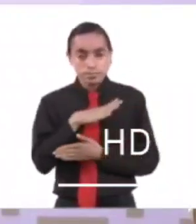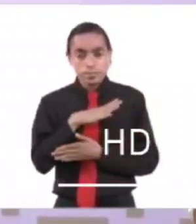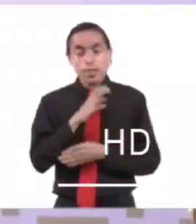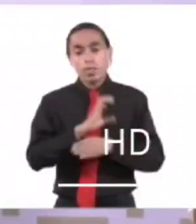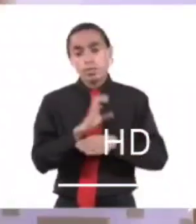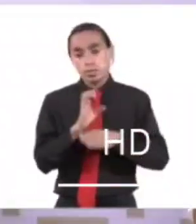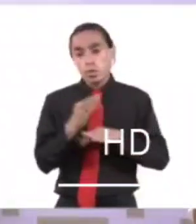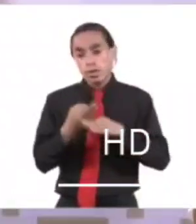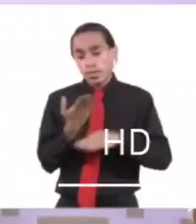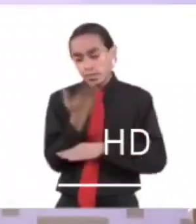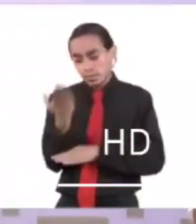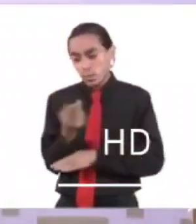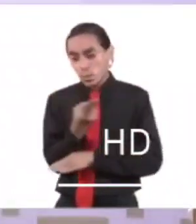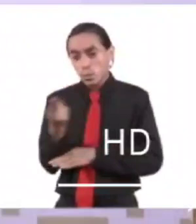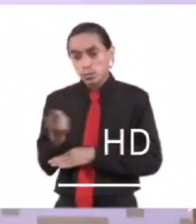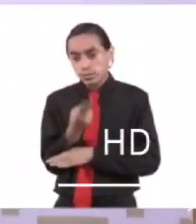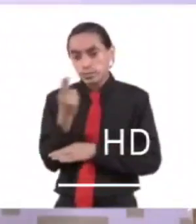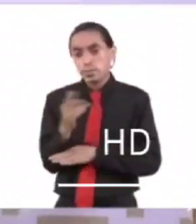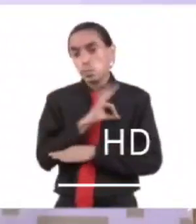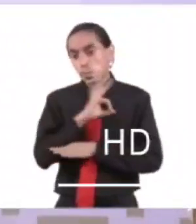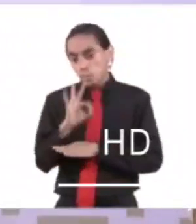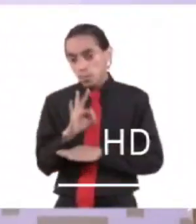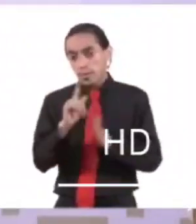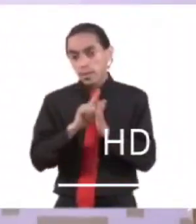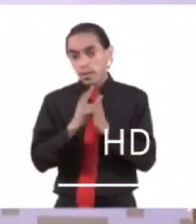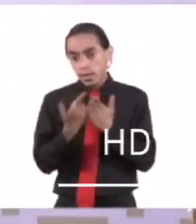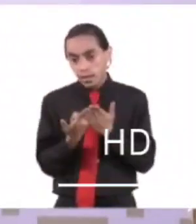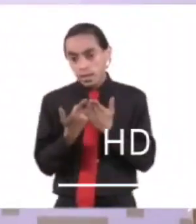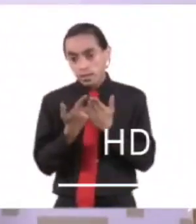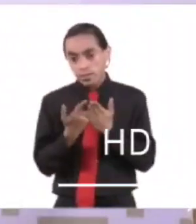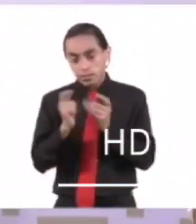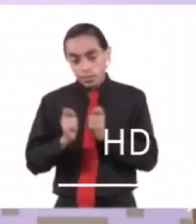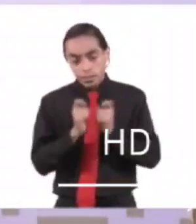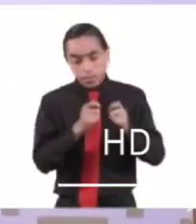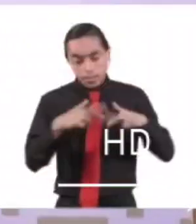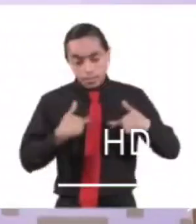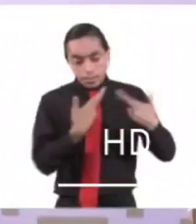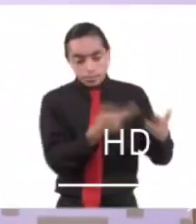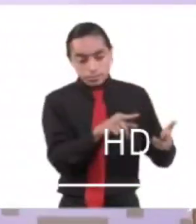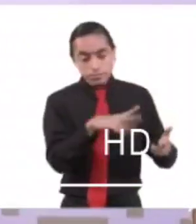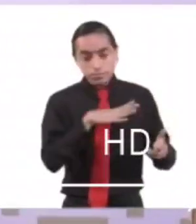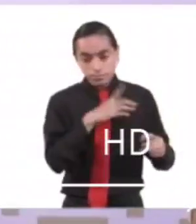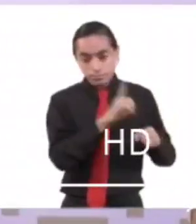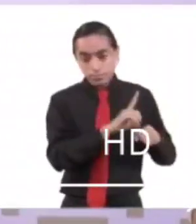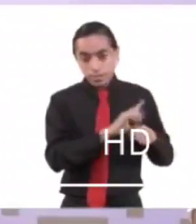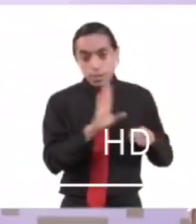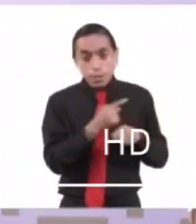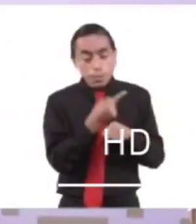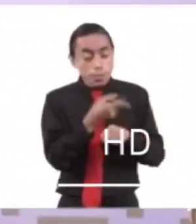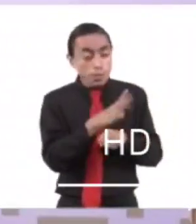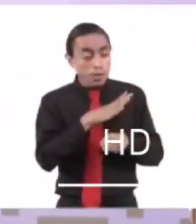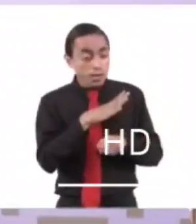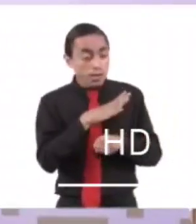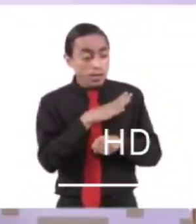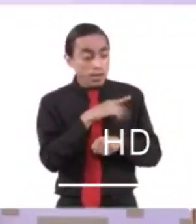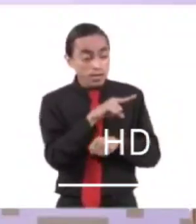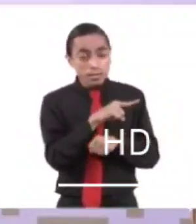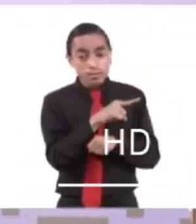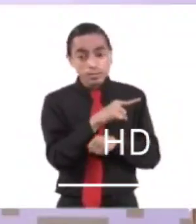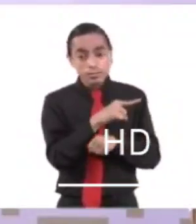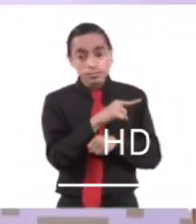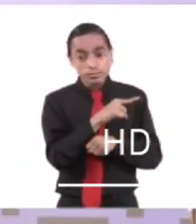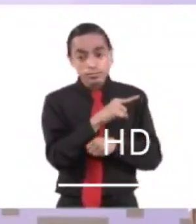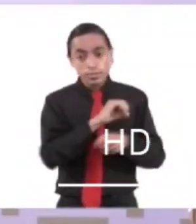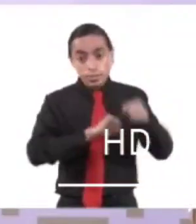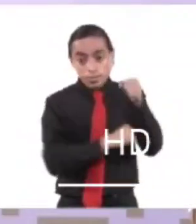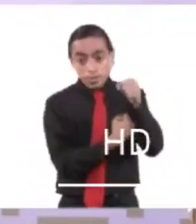estamos aquí a que donemos libros, porque no se puede concebir un pilar con el nombre de Carlos Monsiváis